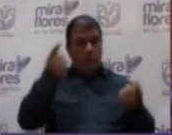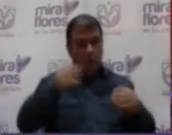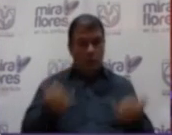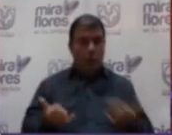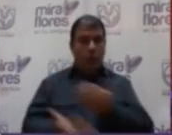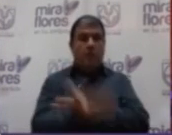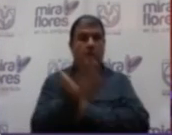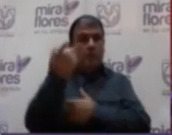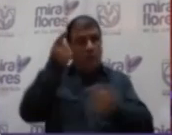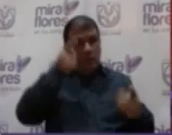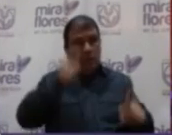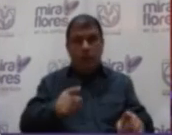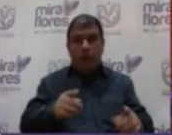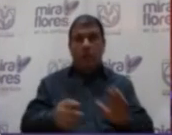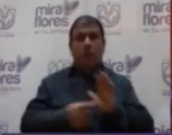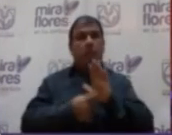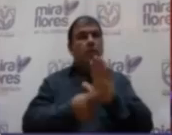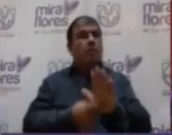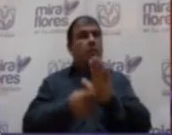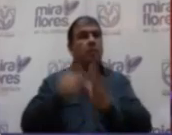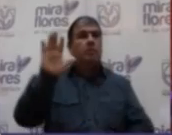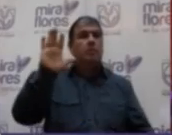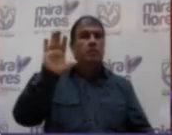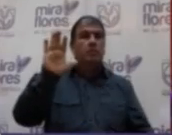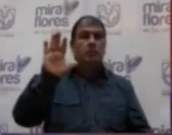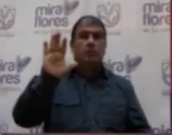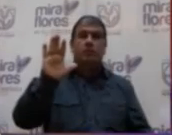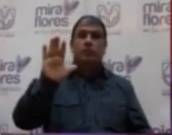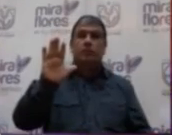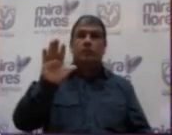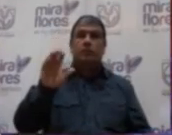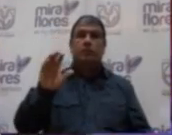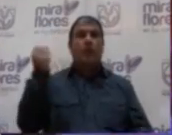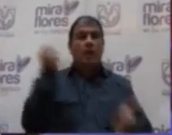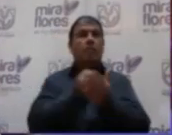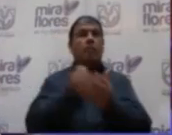mañana. Si estamos de acuerdo, por favor, si no, expresarlo en señal de